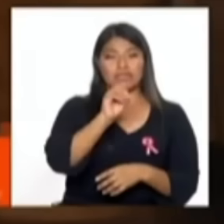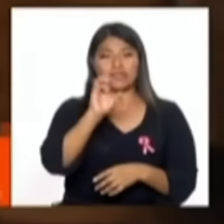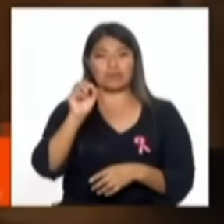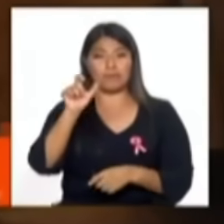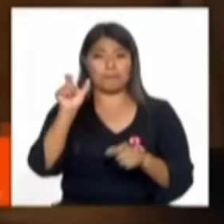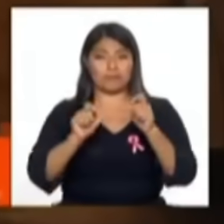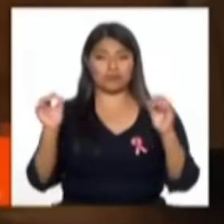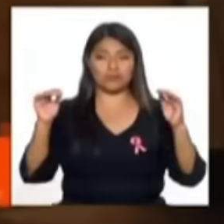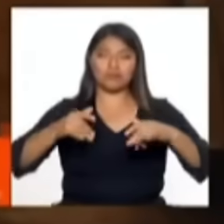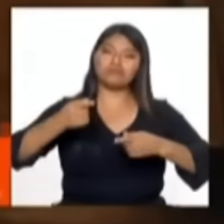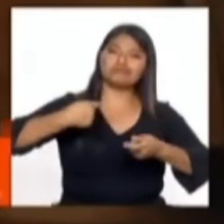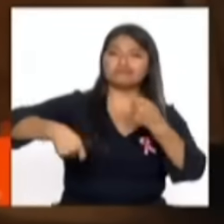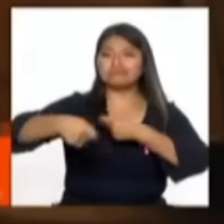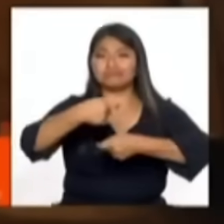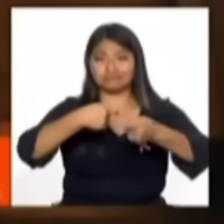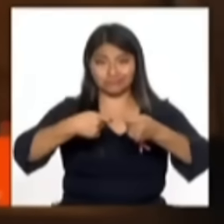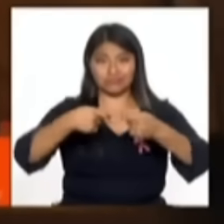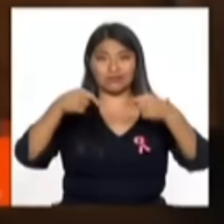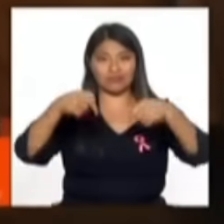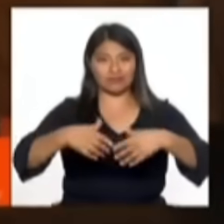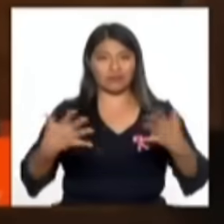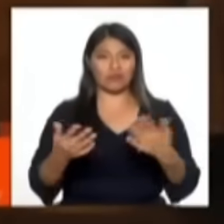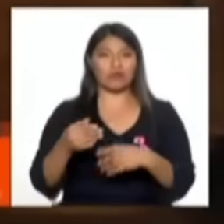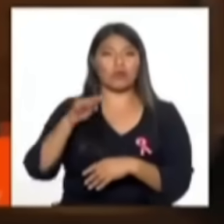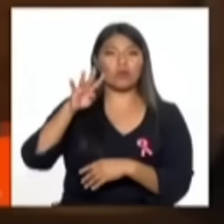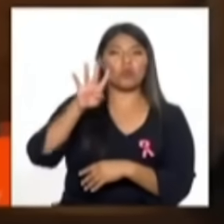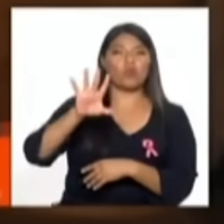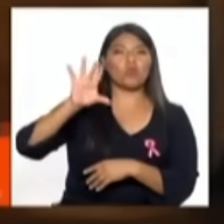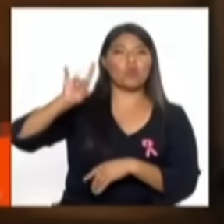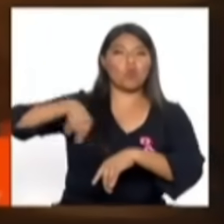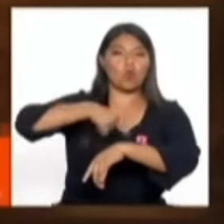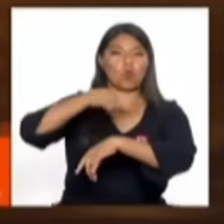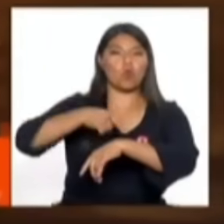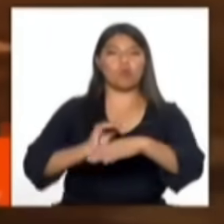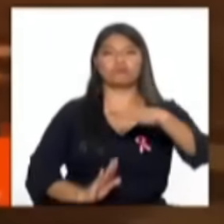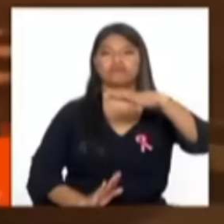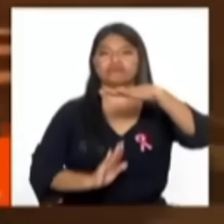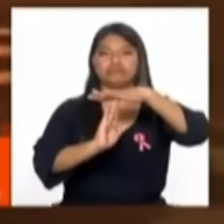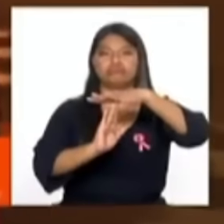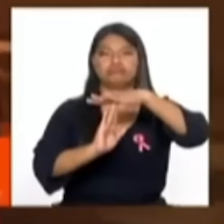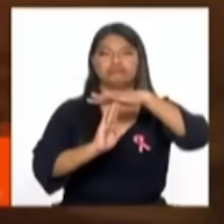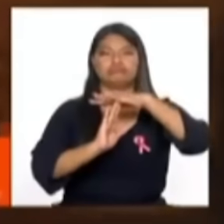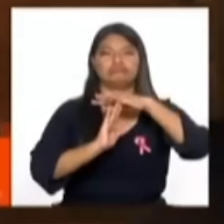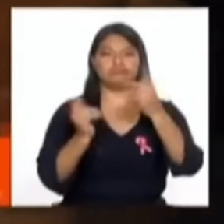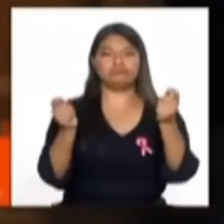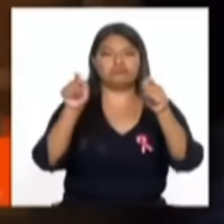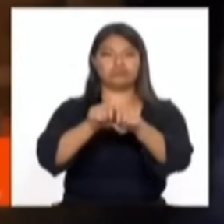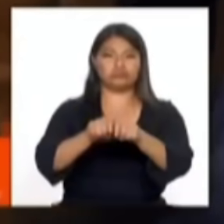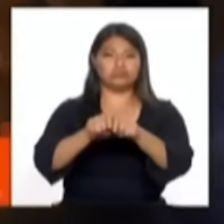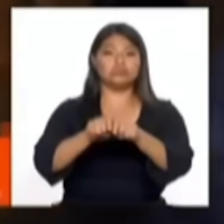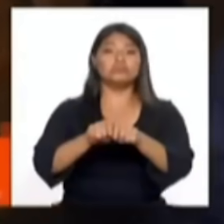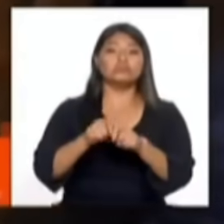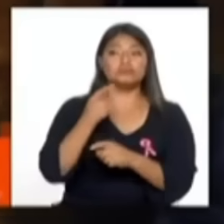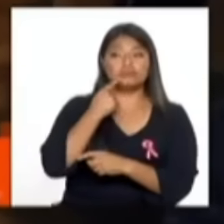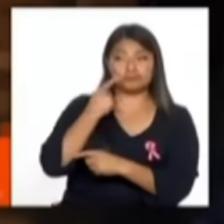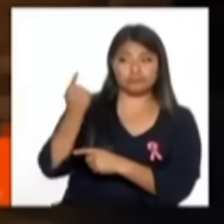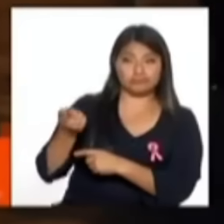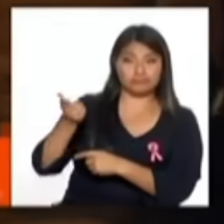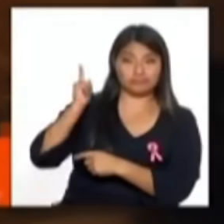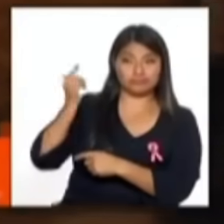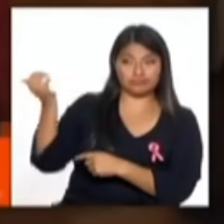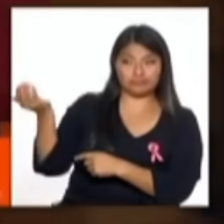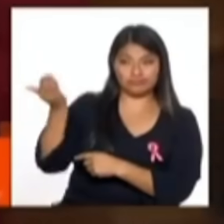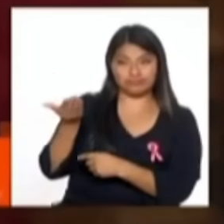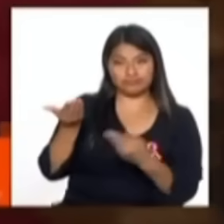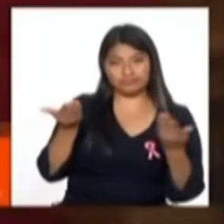es que han anunciado un paro de 48 horas. Y precisamente estoy acompañada de dirigentes, representantes de los